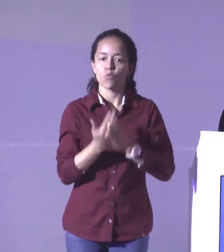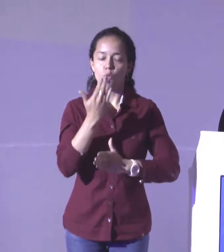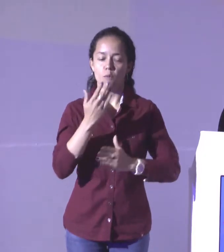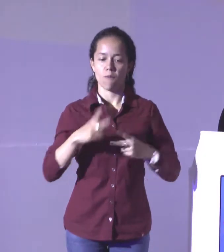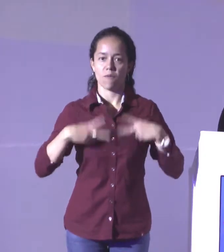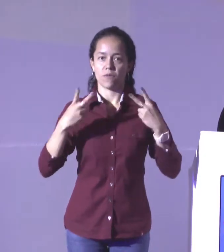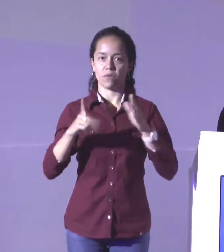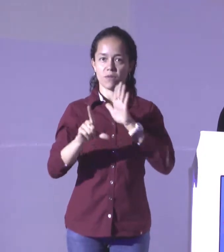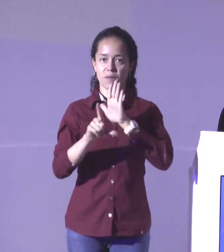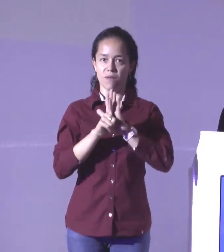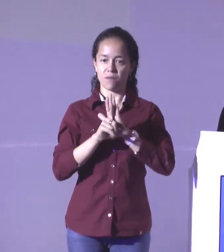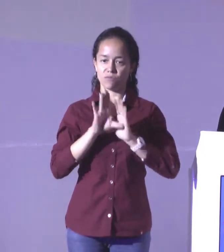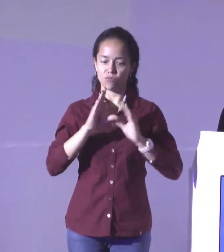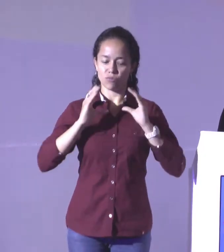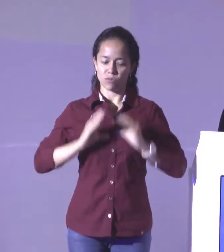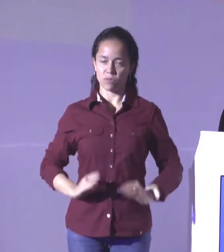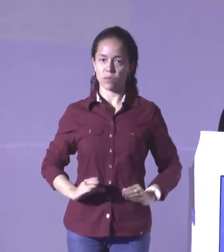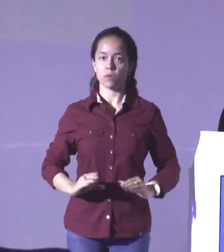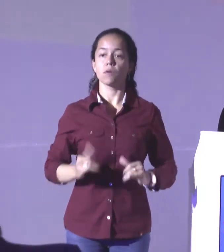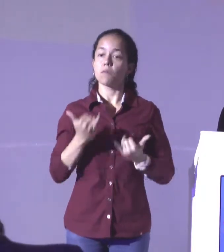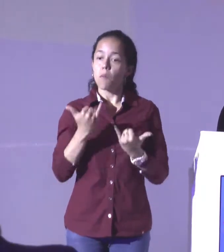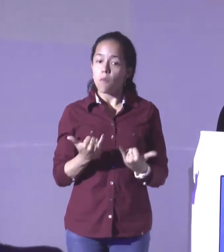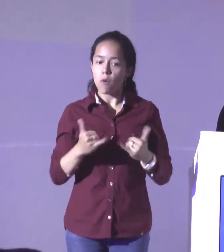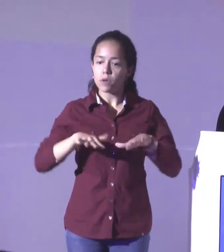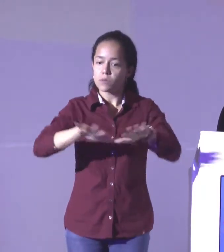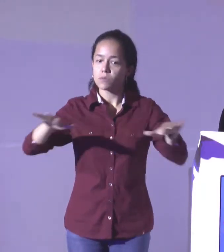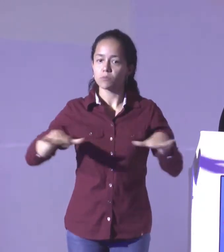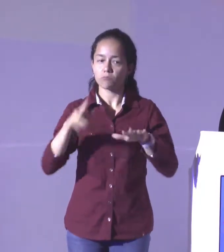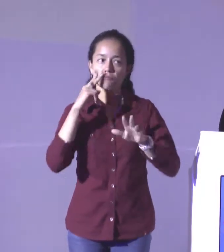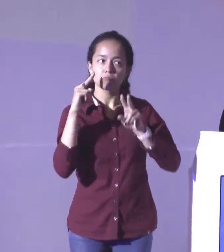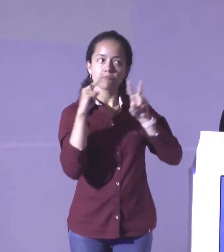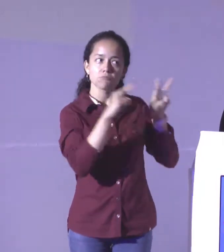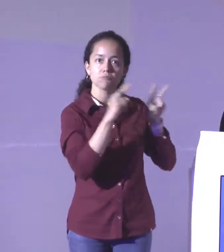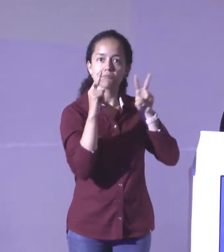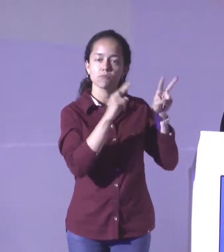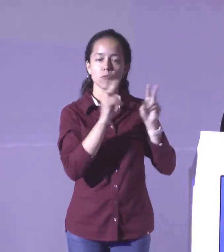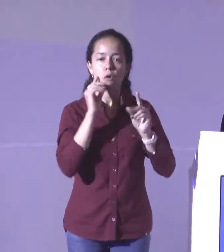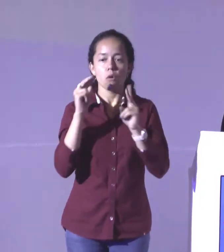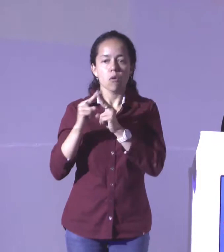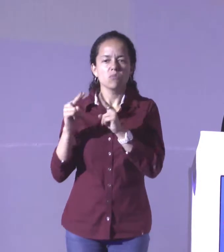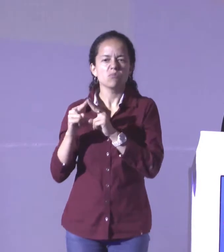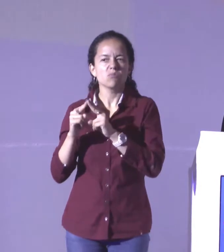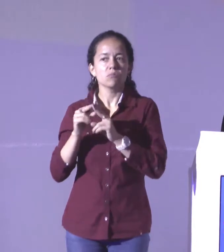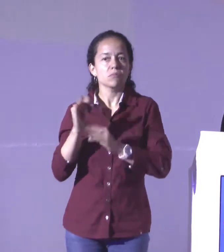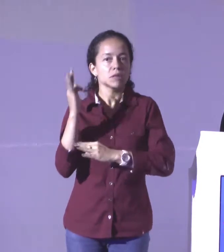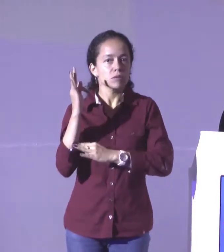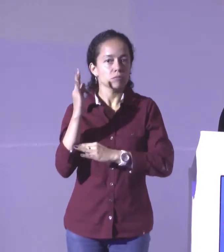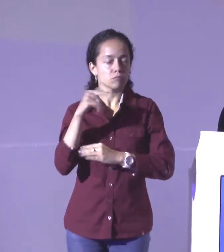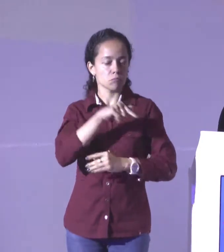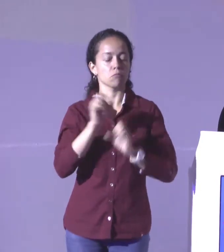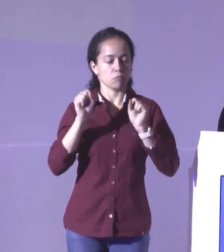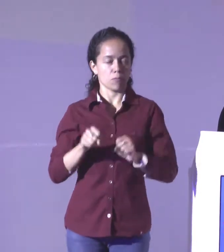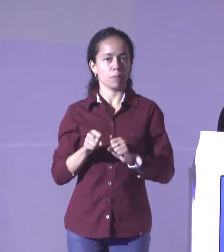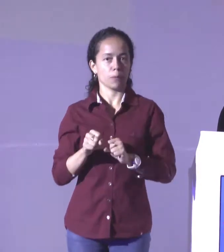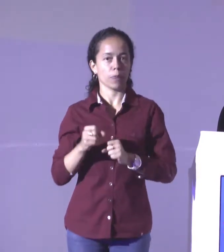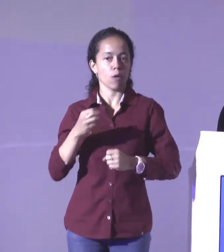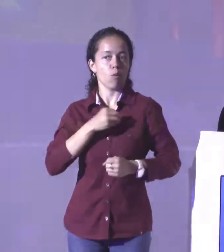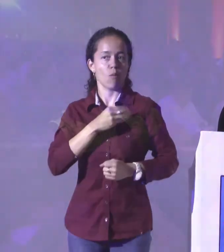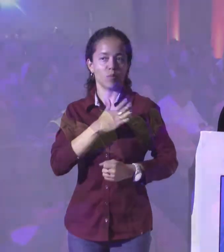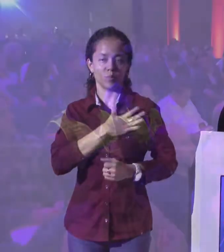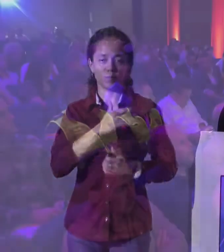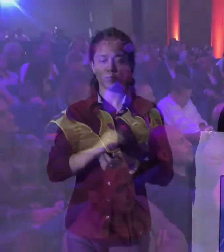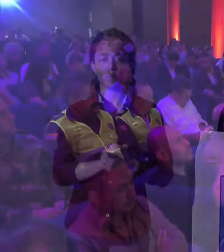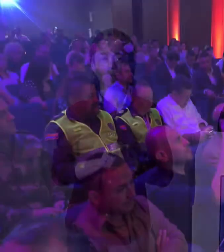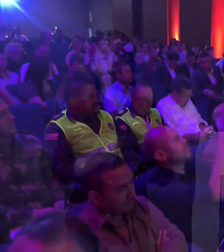legalidad. Y en este espacio, ustedes mismos podrán conocer los testimonios de cómo generamos estas oportunidades.